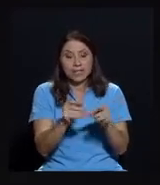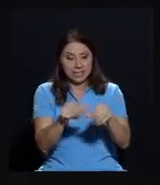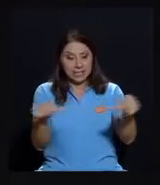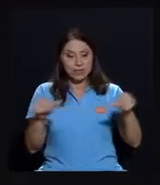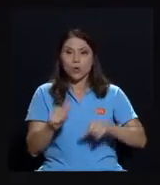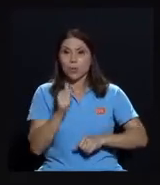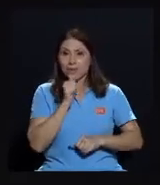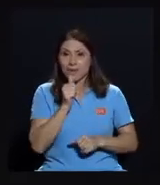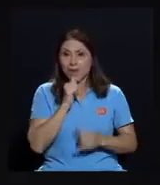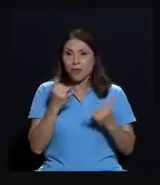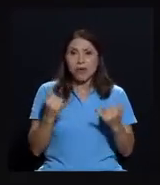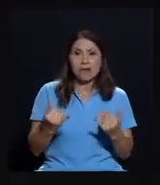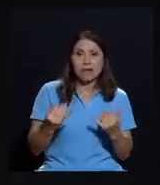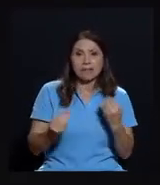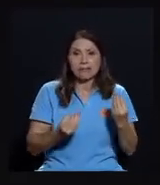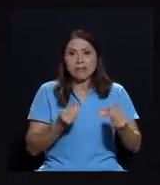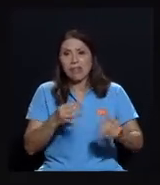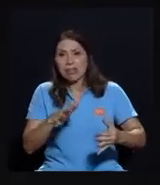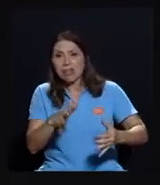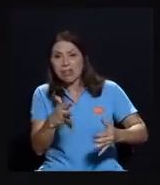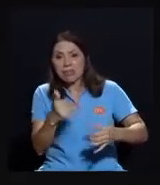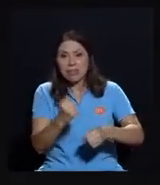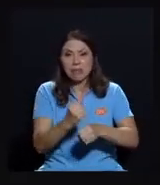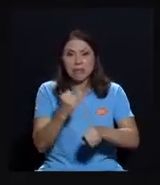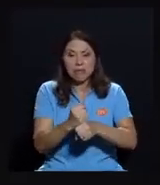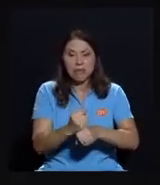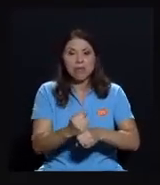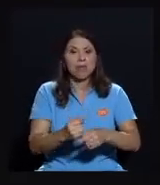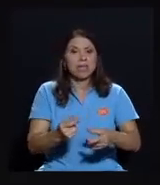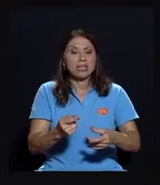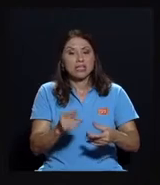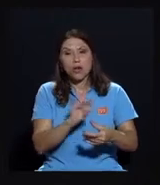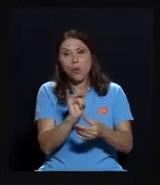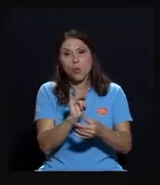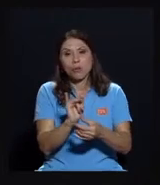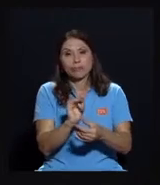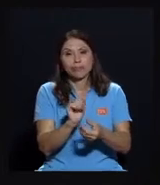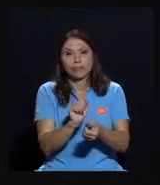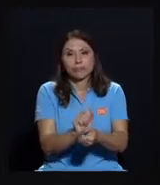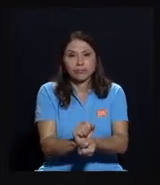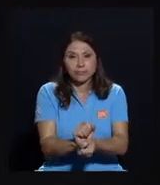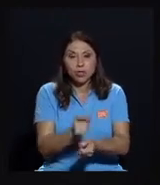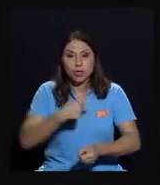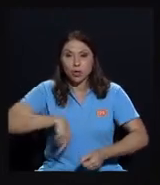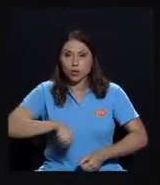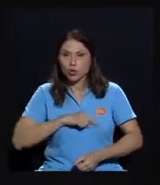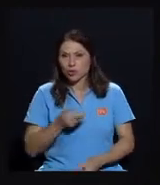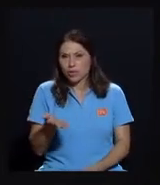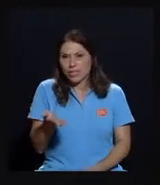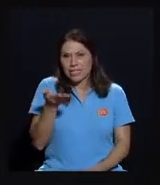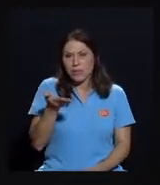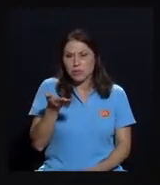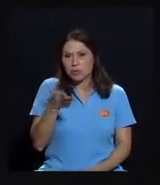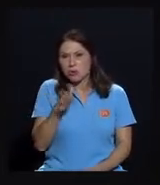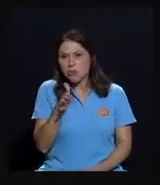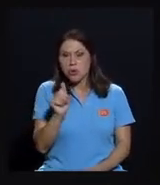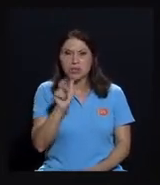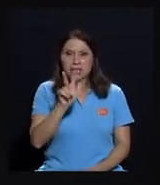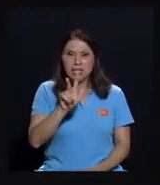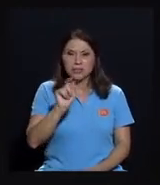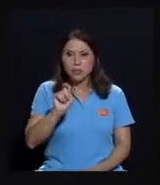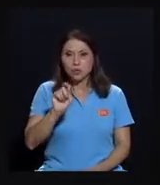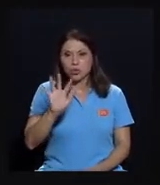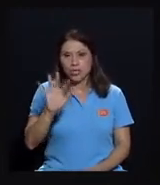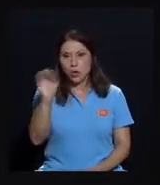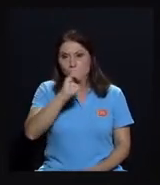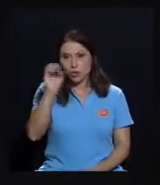están teniendo amarrado parte de nosotros crecemos poco ahora cerca del 3.5 por ciento pero nosotros